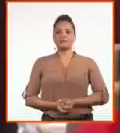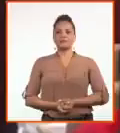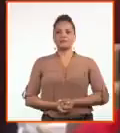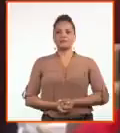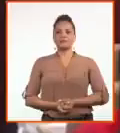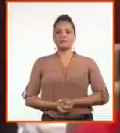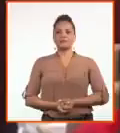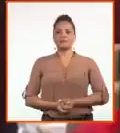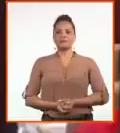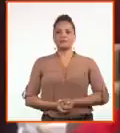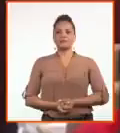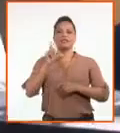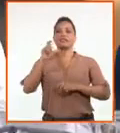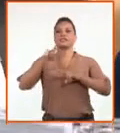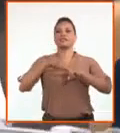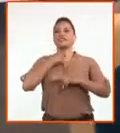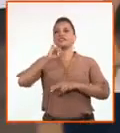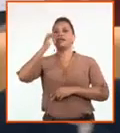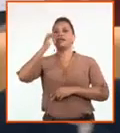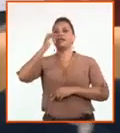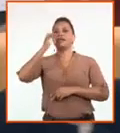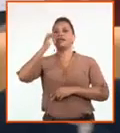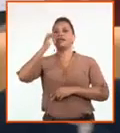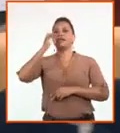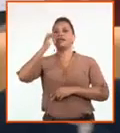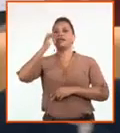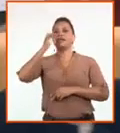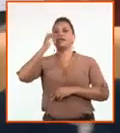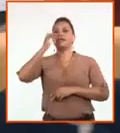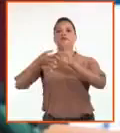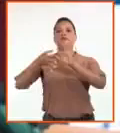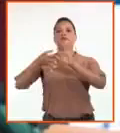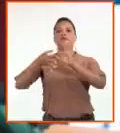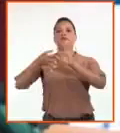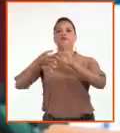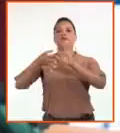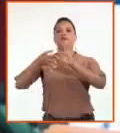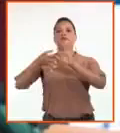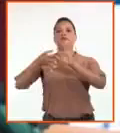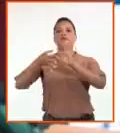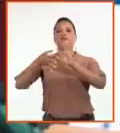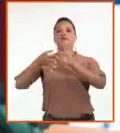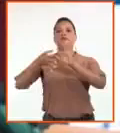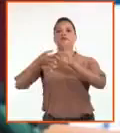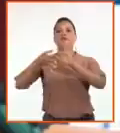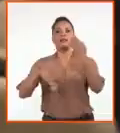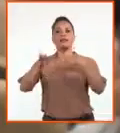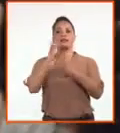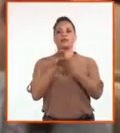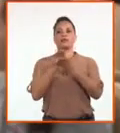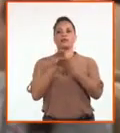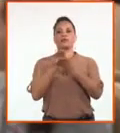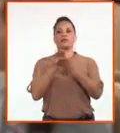Médicas. Sheila Torres Ricard, como coordinadora de las universidades del Ministerio de Educación